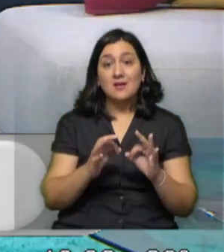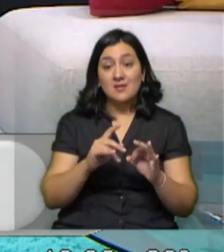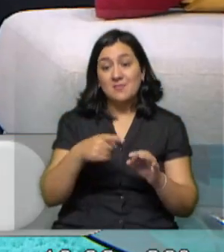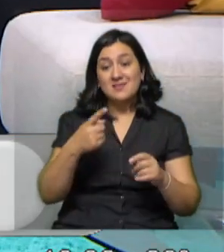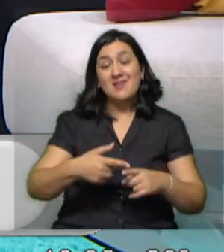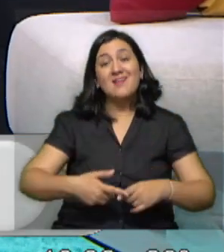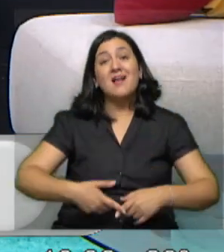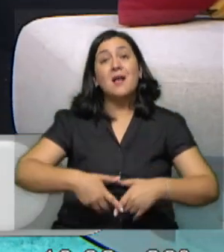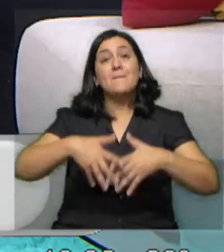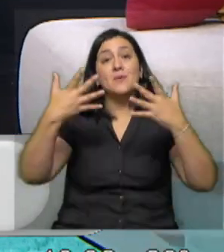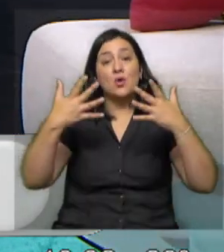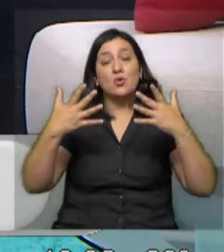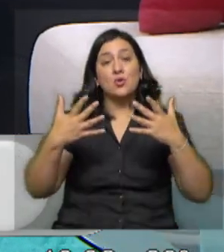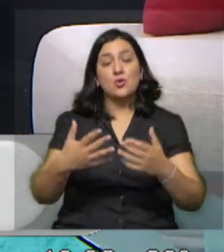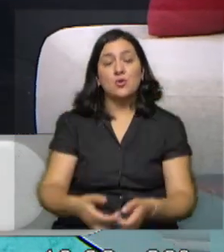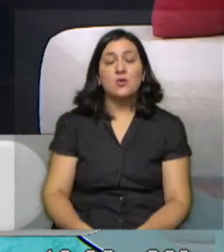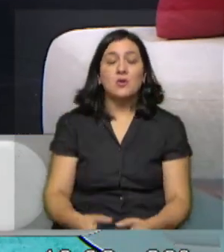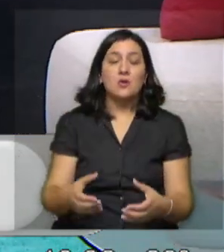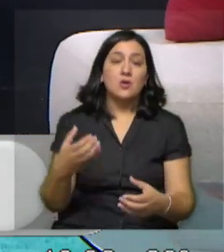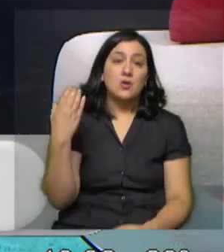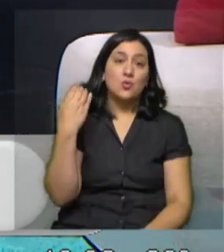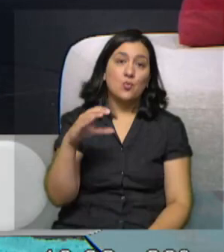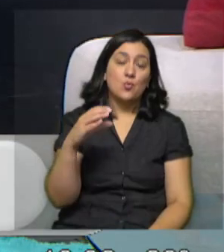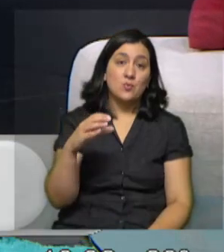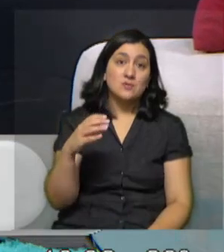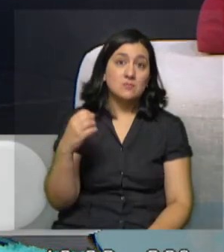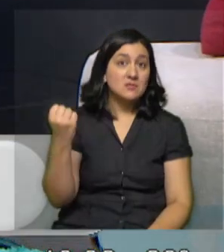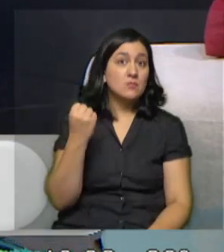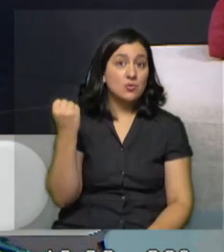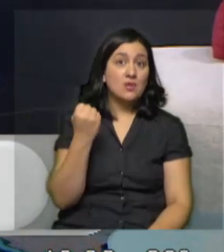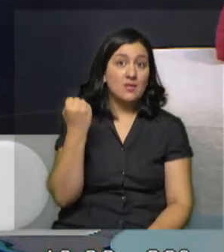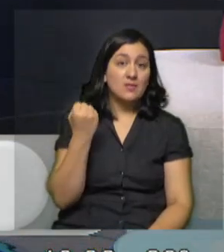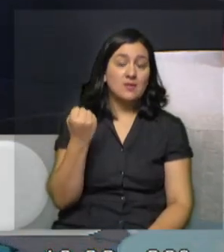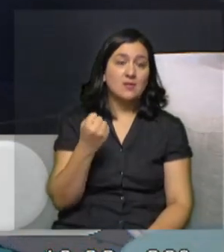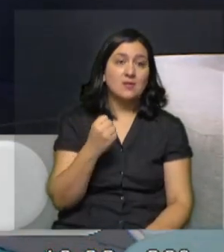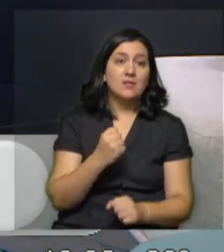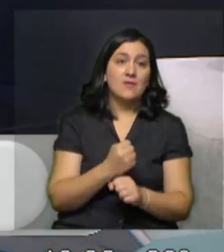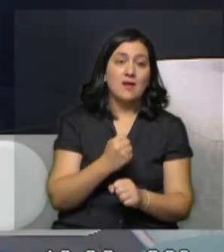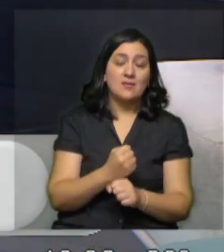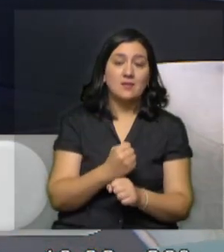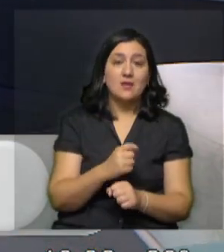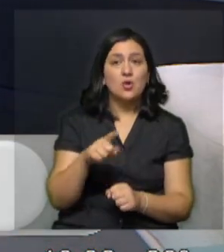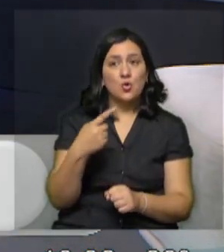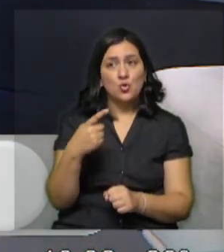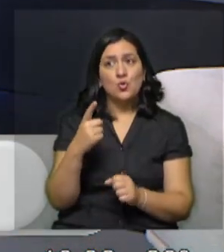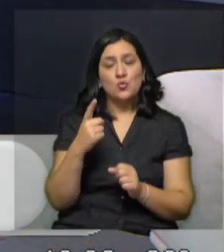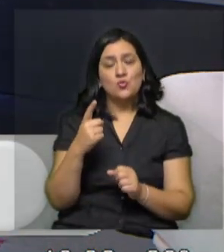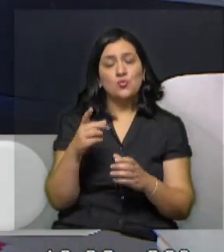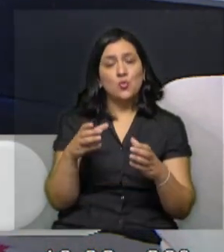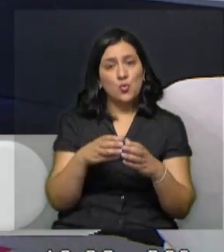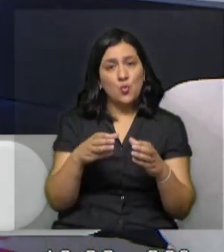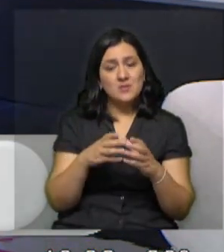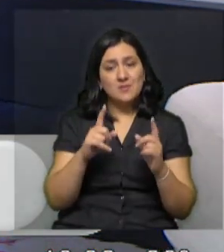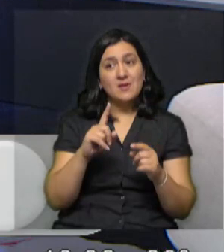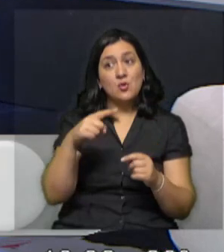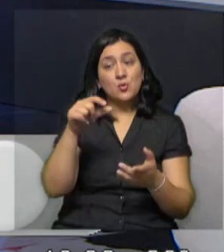campeón en un club, en los clubes más grandes estuviste, ¿no? De nuestro país, estuviste en un montón de otros clubes de nuestro país y también en el